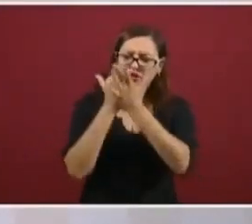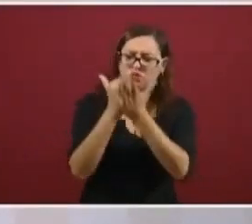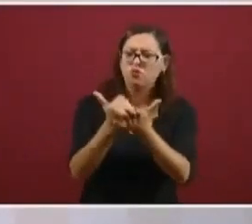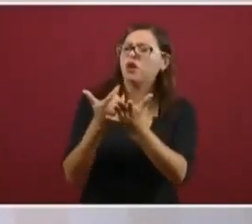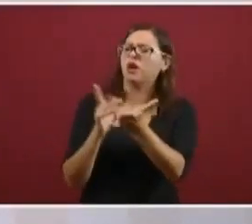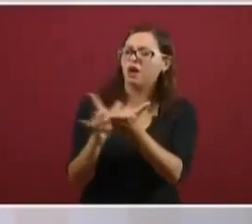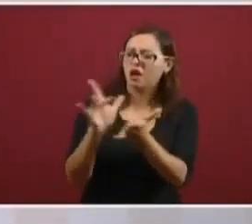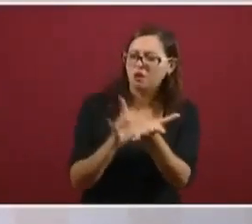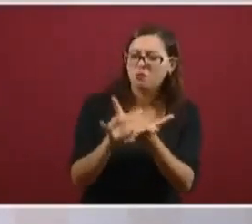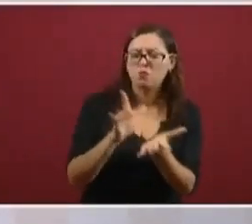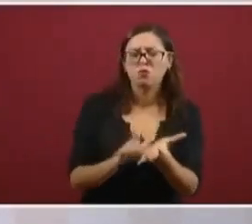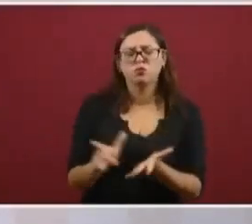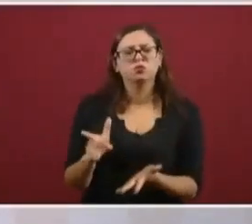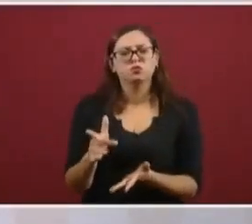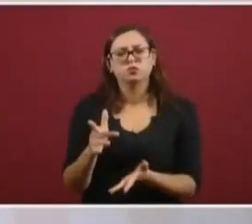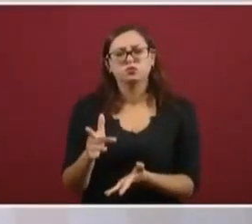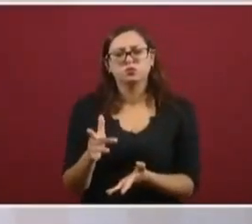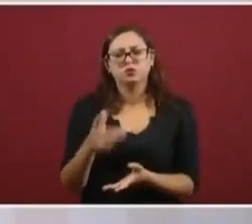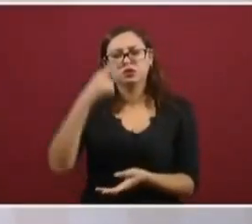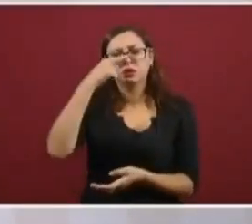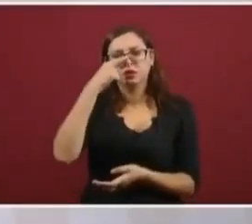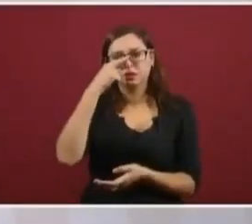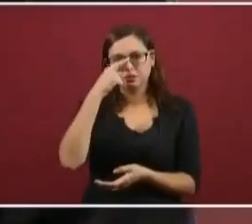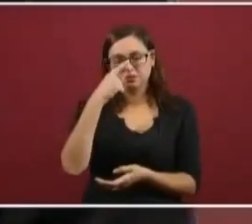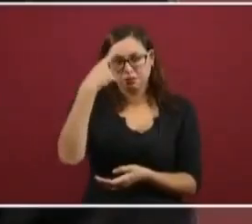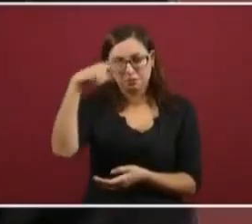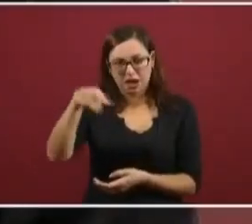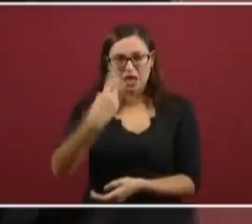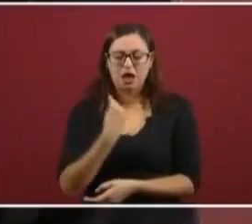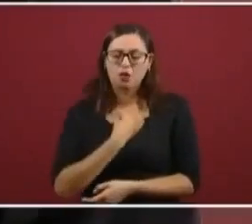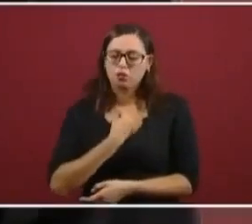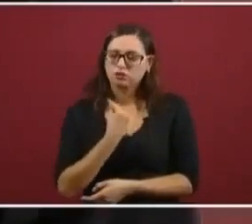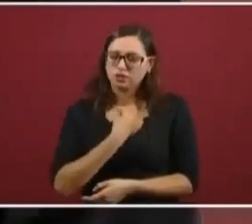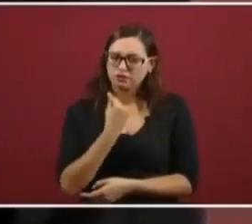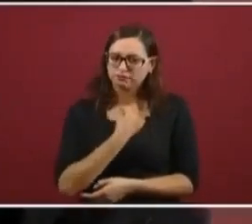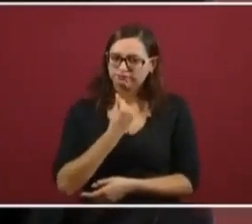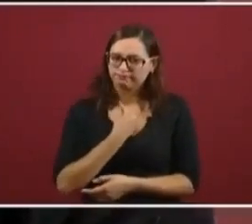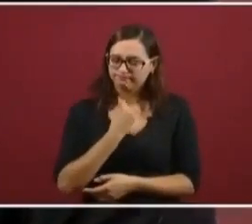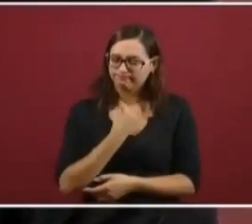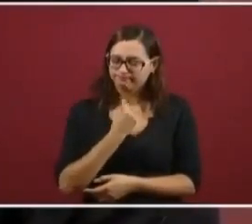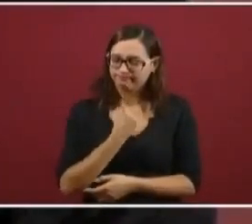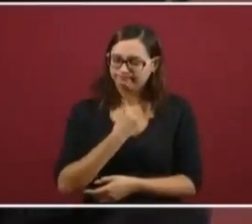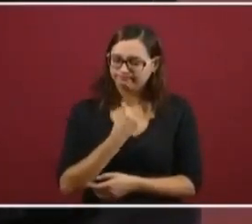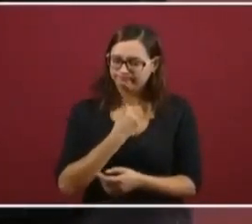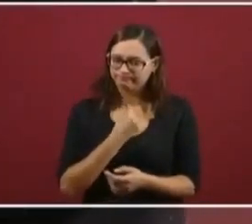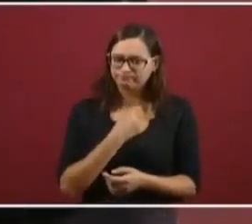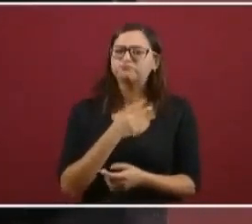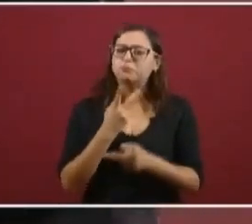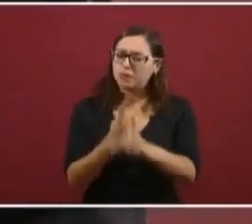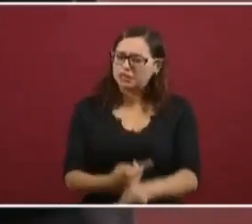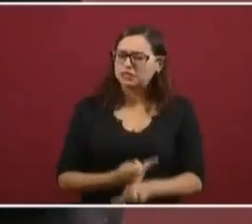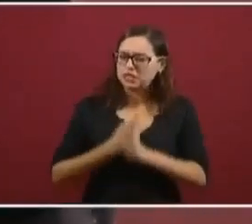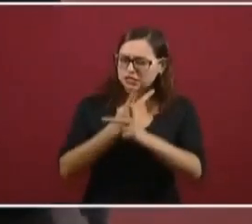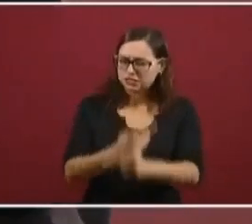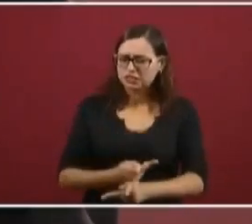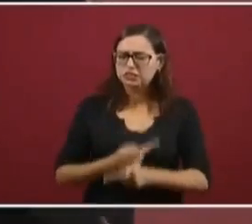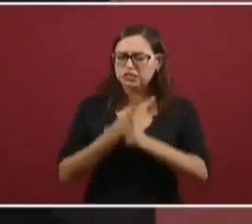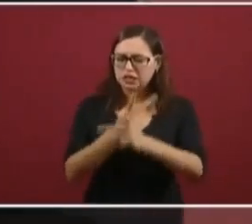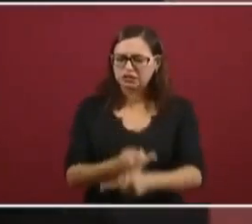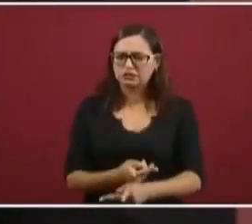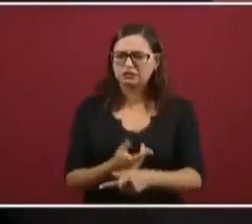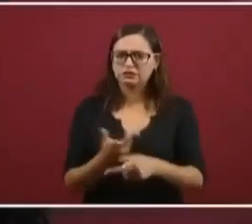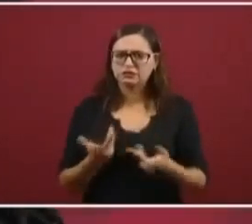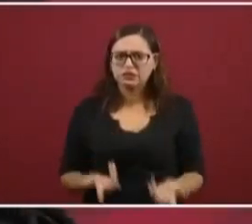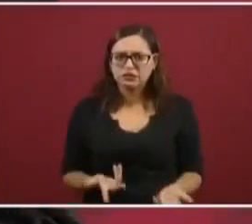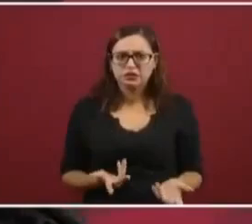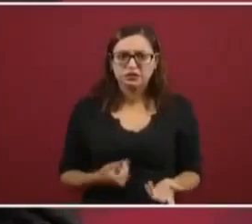apoyen para que se pueda resistir y no caer